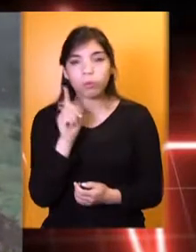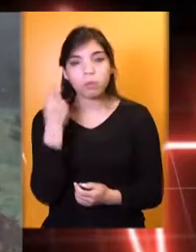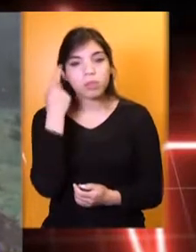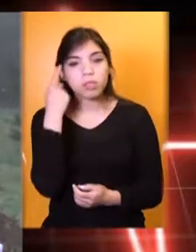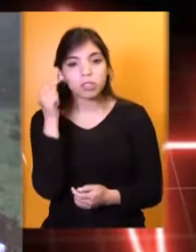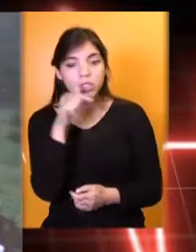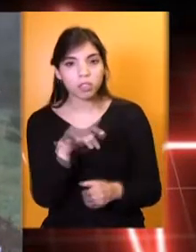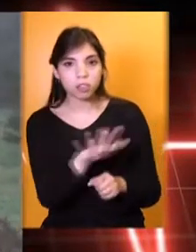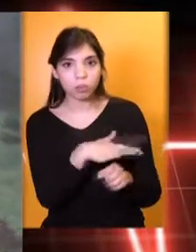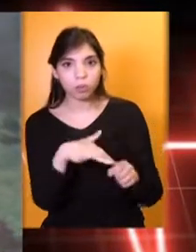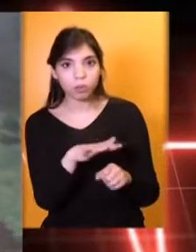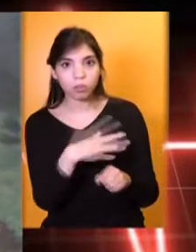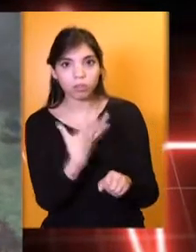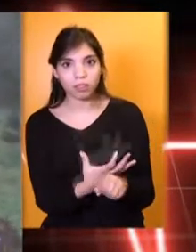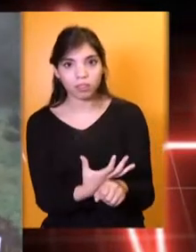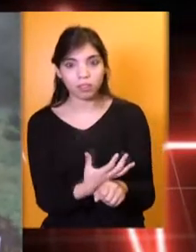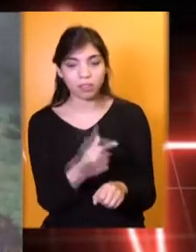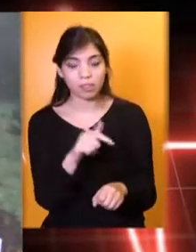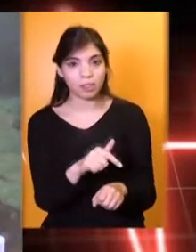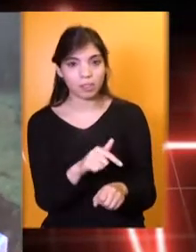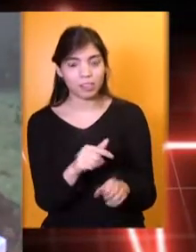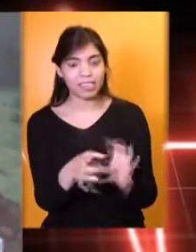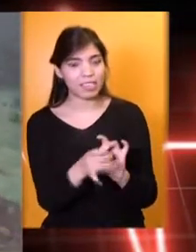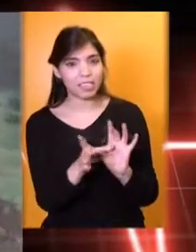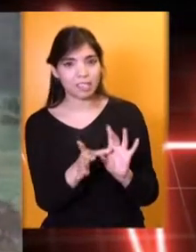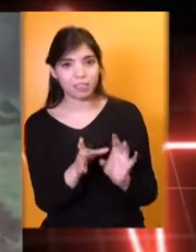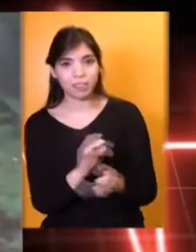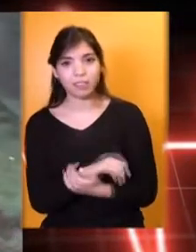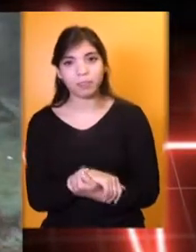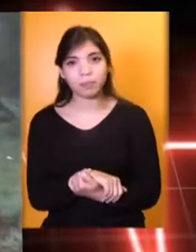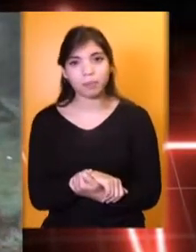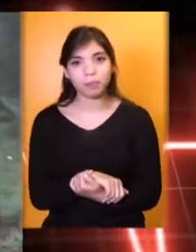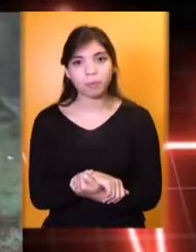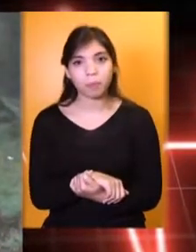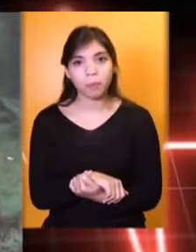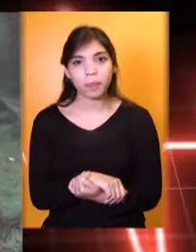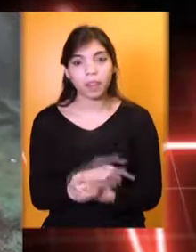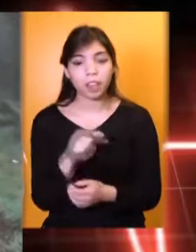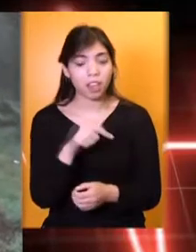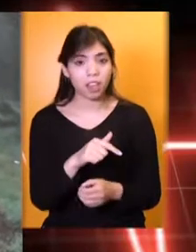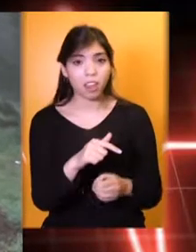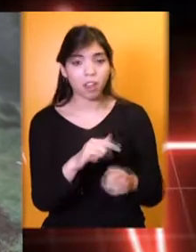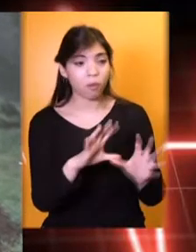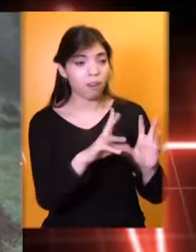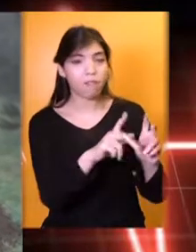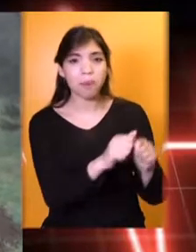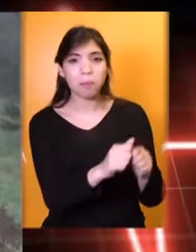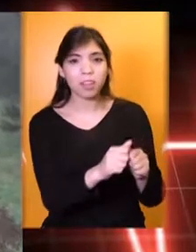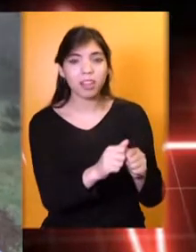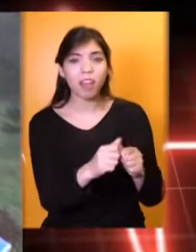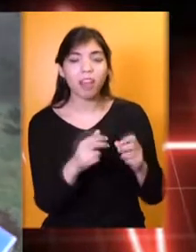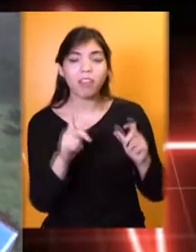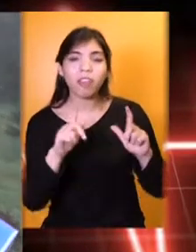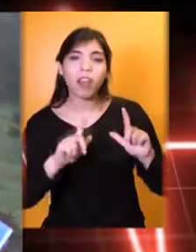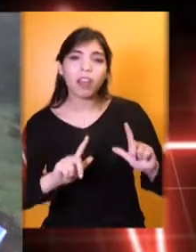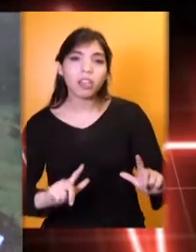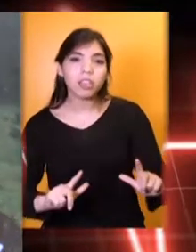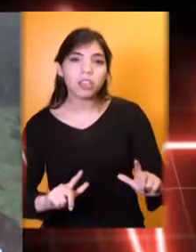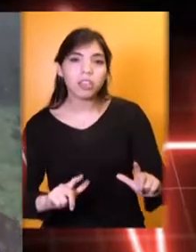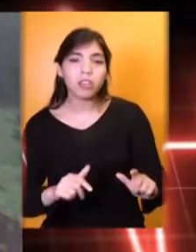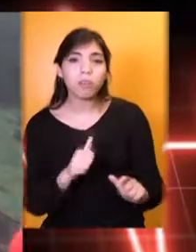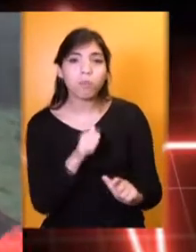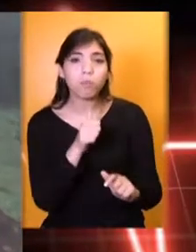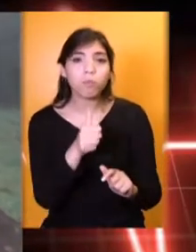inesperado esto, la tragedia grande que pasó acá. ¿Te conocía a la vecina? Sí, de toda la vida. Una familia tranquila,